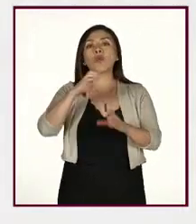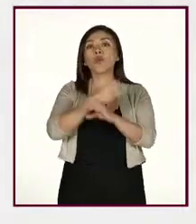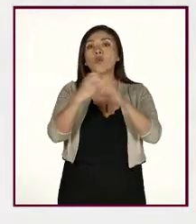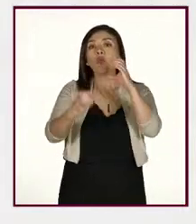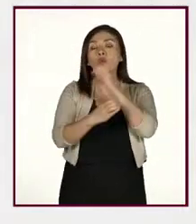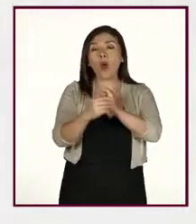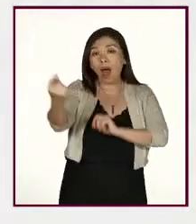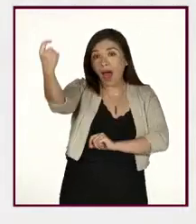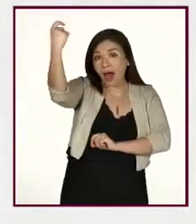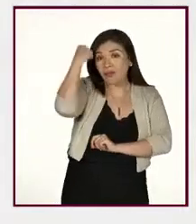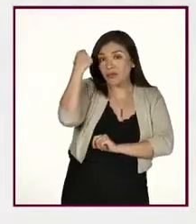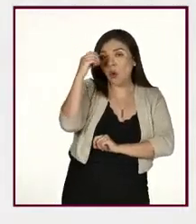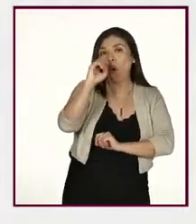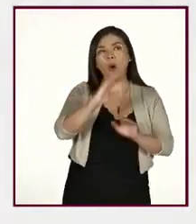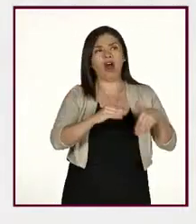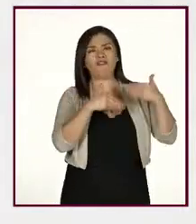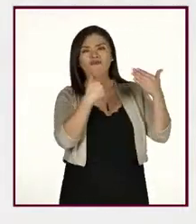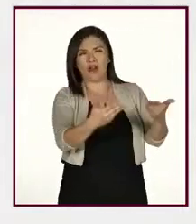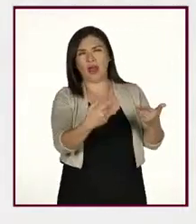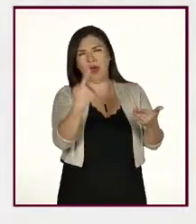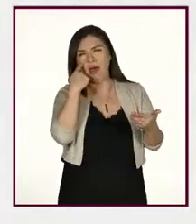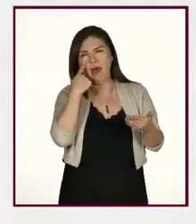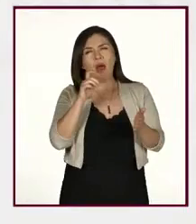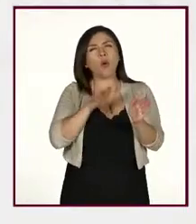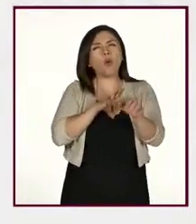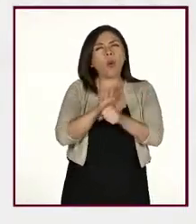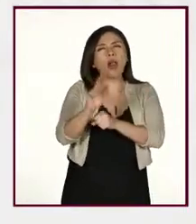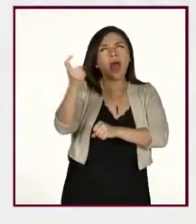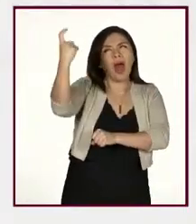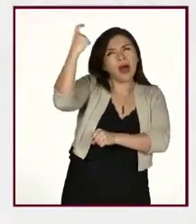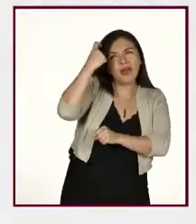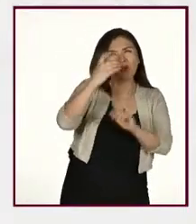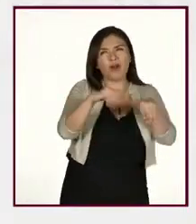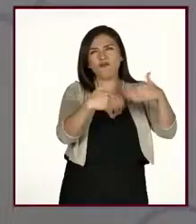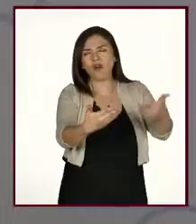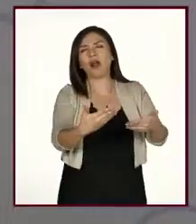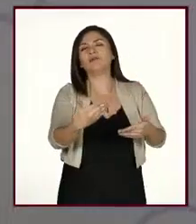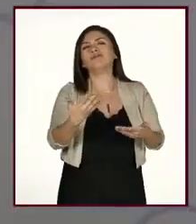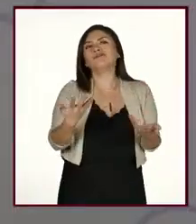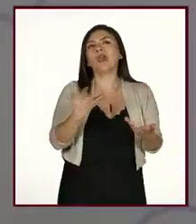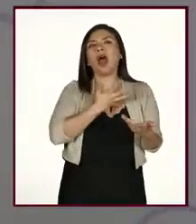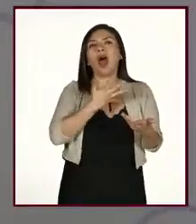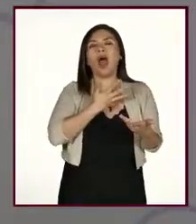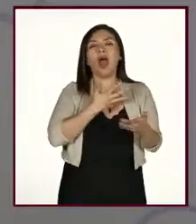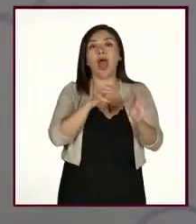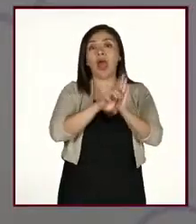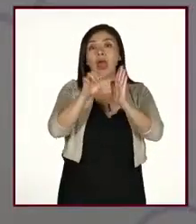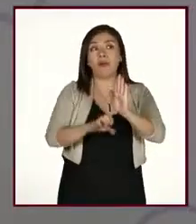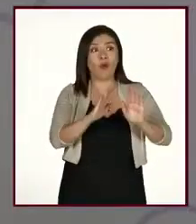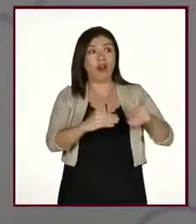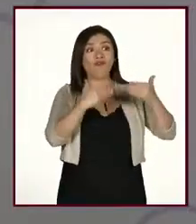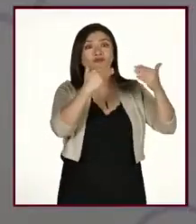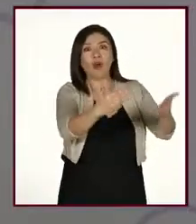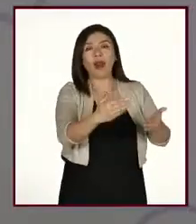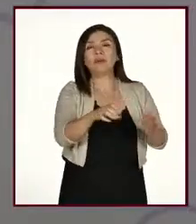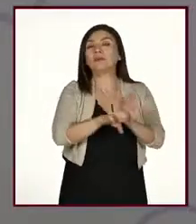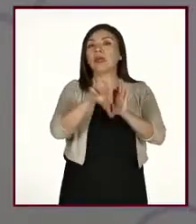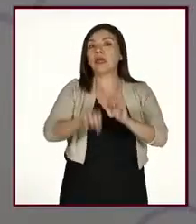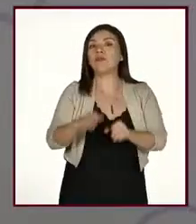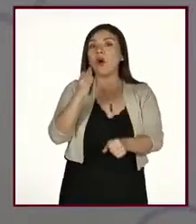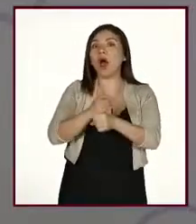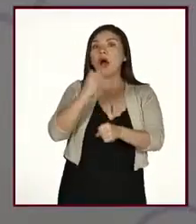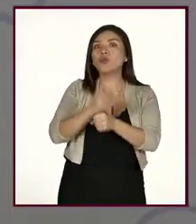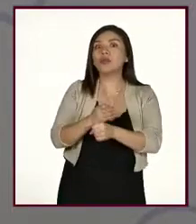o externos. ¿Qué queremos decir con esto de factores internos o externos? Que puede haber como tal un factor externo, digamos que aquí de repente nos